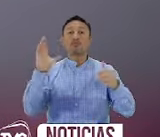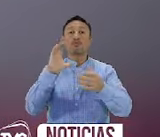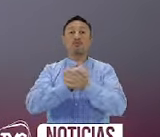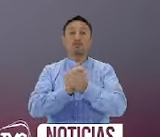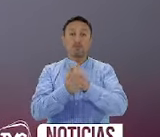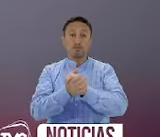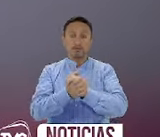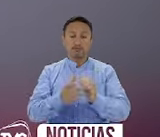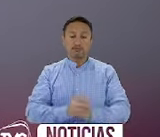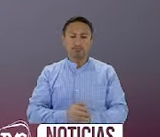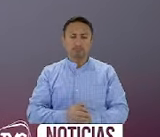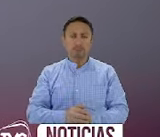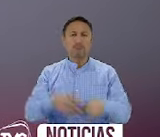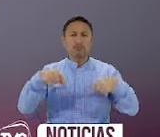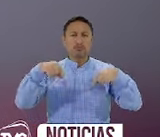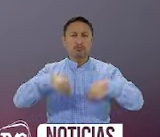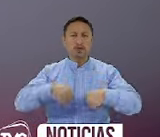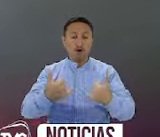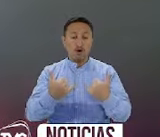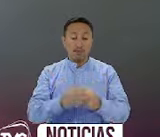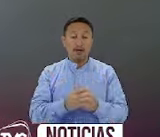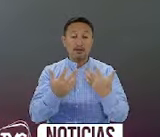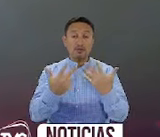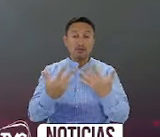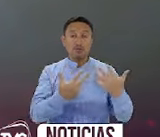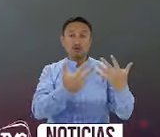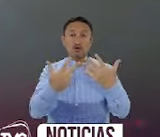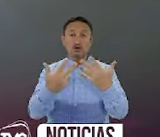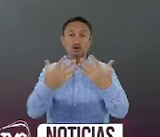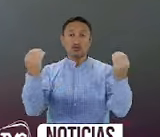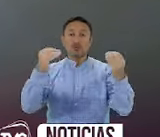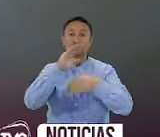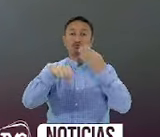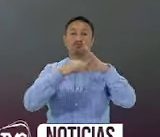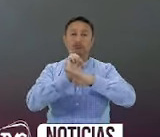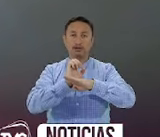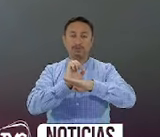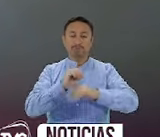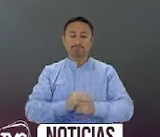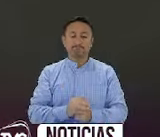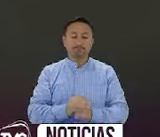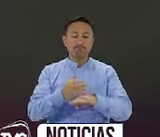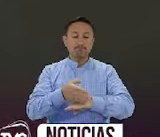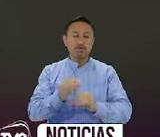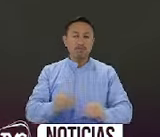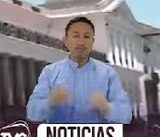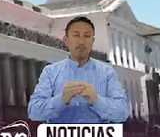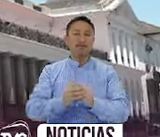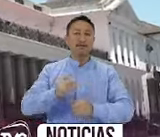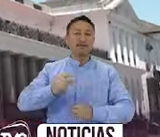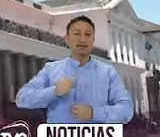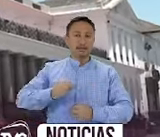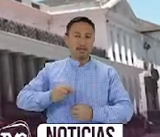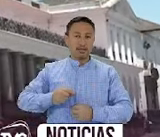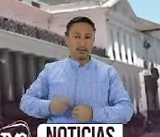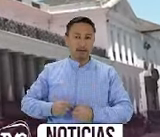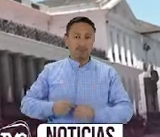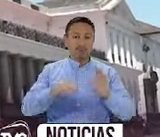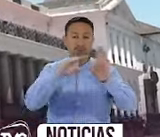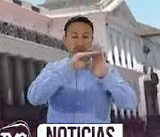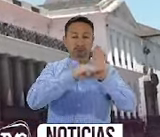contemplan racionamientos de 8 horas a escala nacional. Más adelante les detallamos los nuevos horarios para la ciudad de Quito.